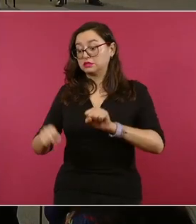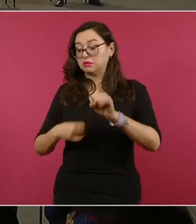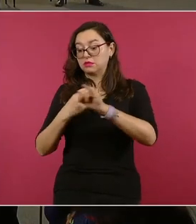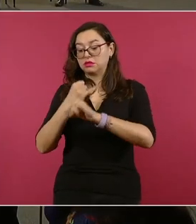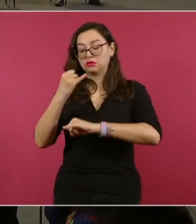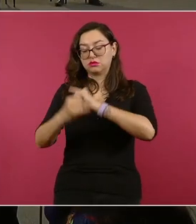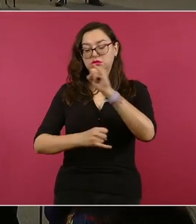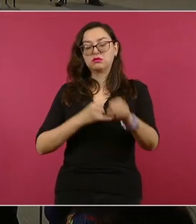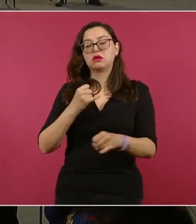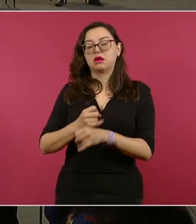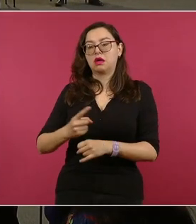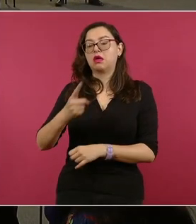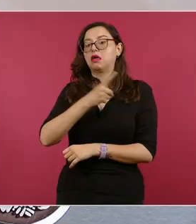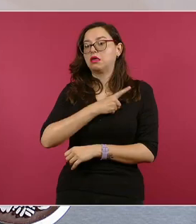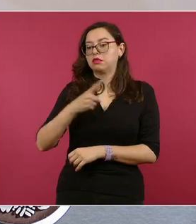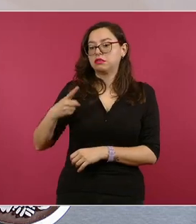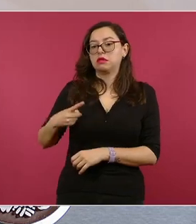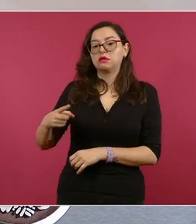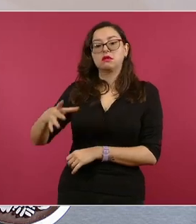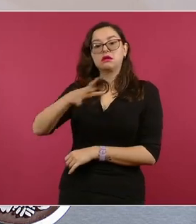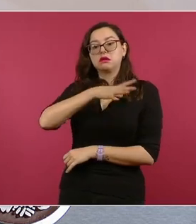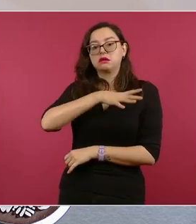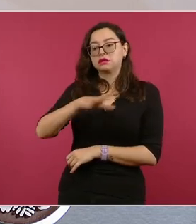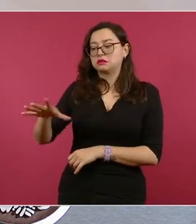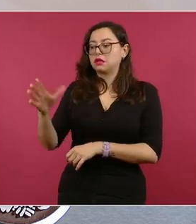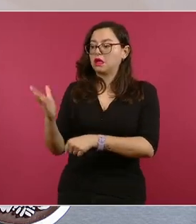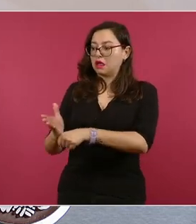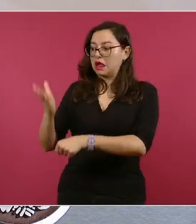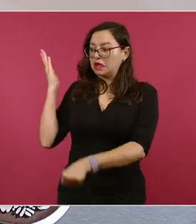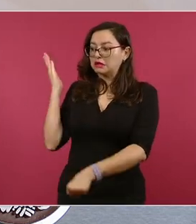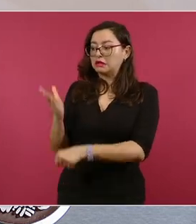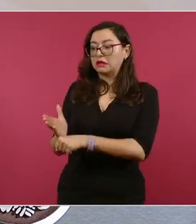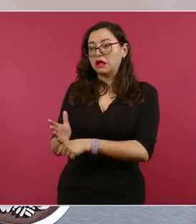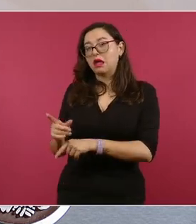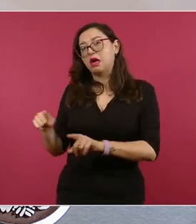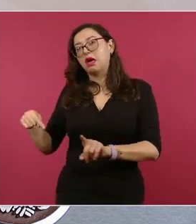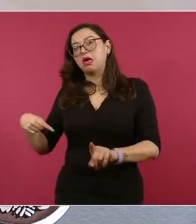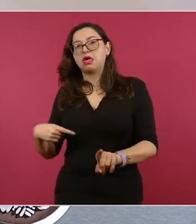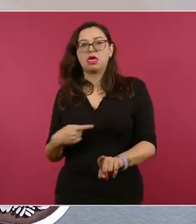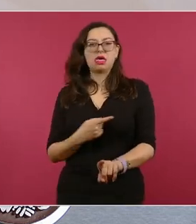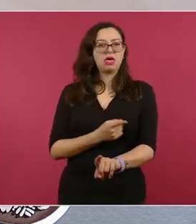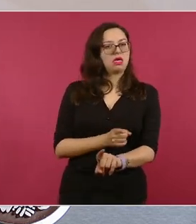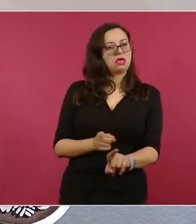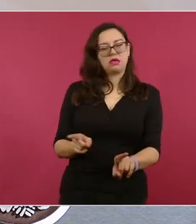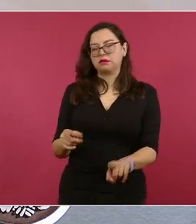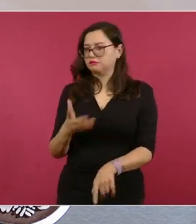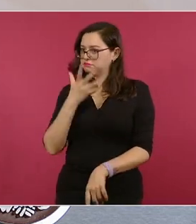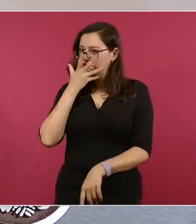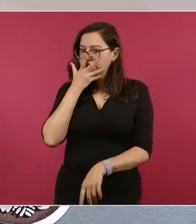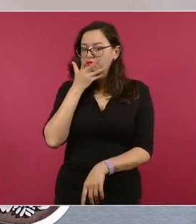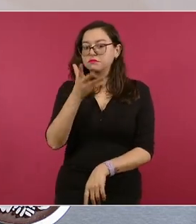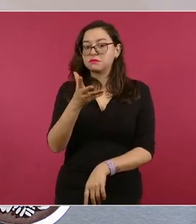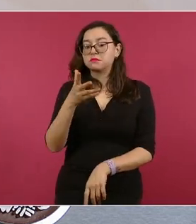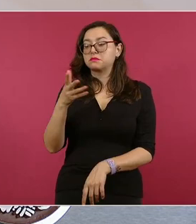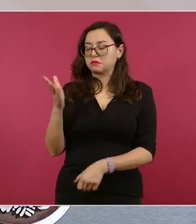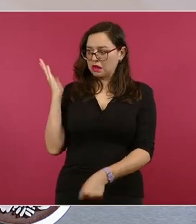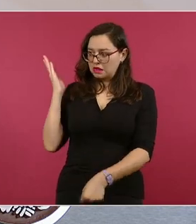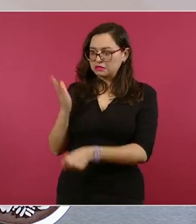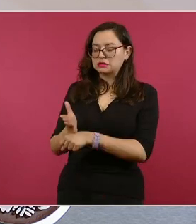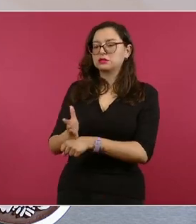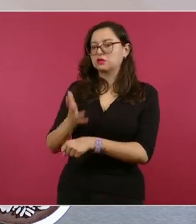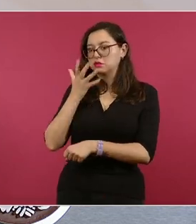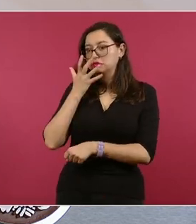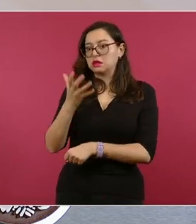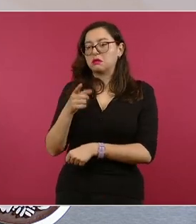sancione sin ambigüedades las graves violaciones ocurridas y se evite un precedente de impunidad.